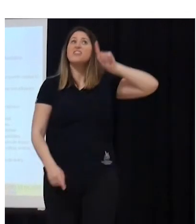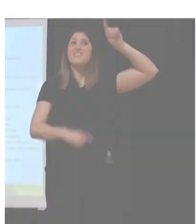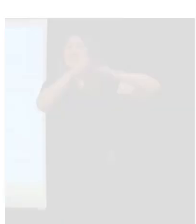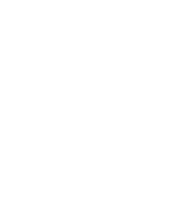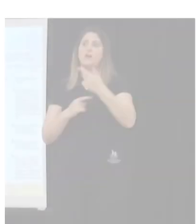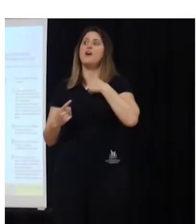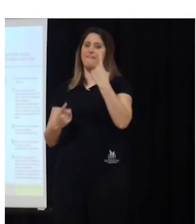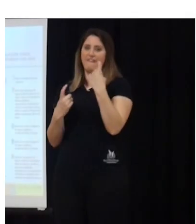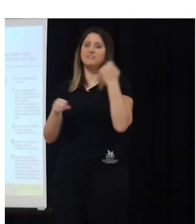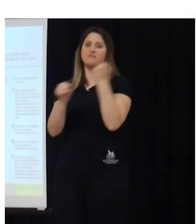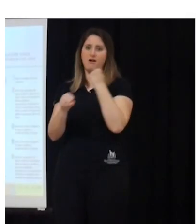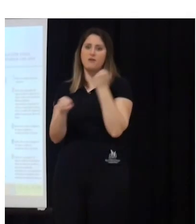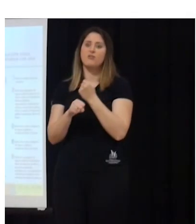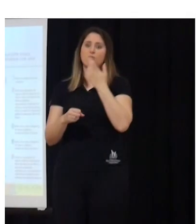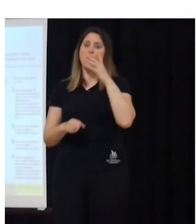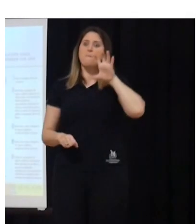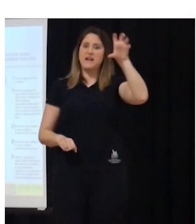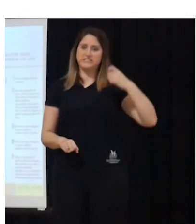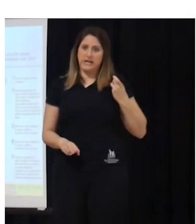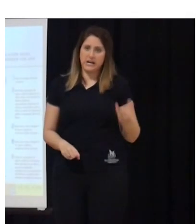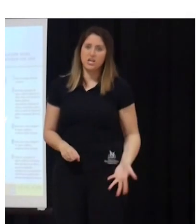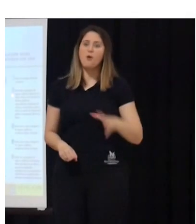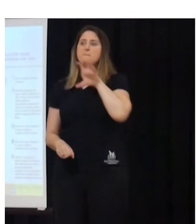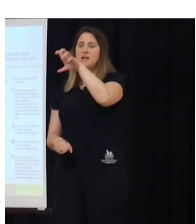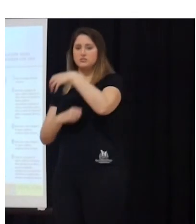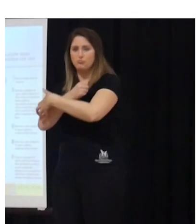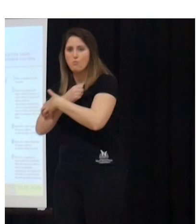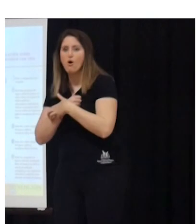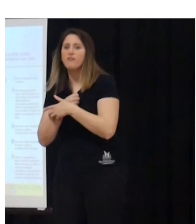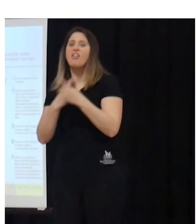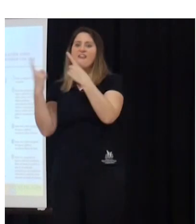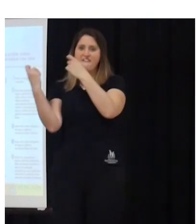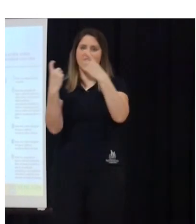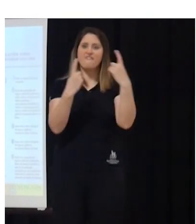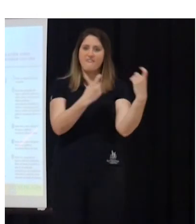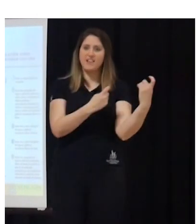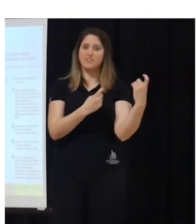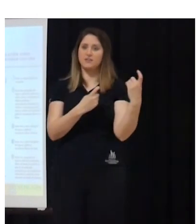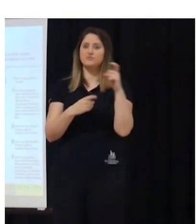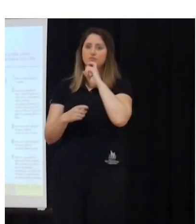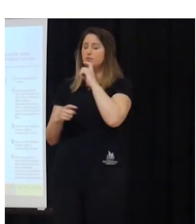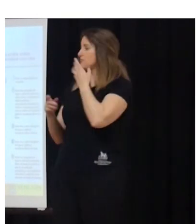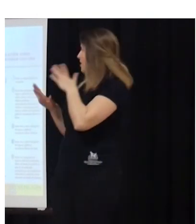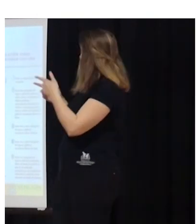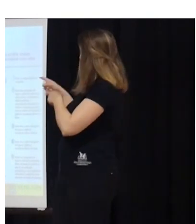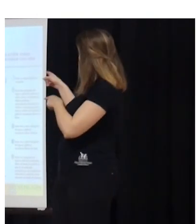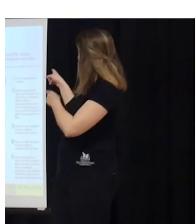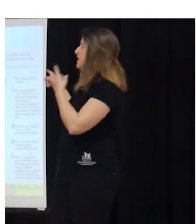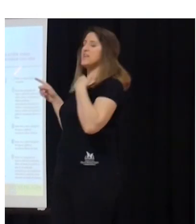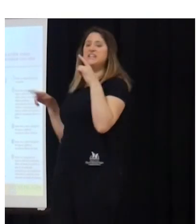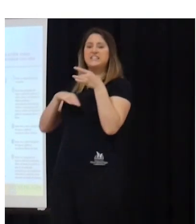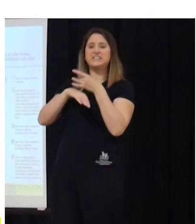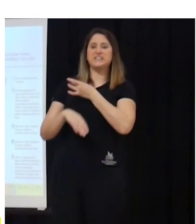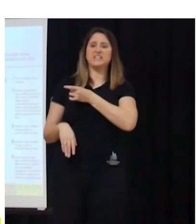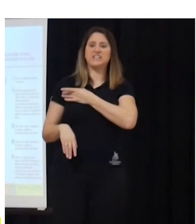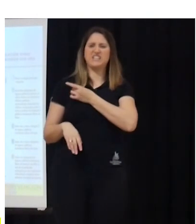arriba. Países ricos, países pobres, la franja gris es lo que queda para hacer.